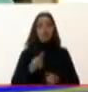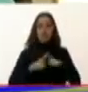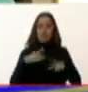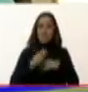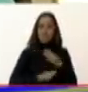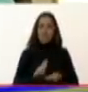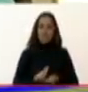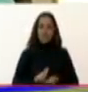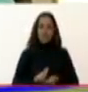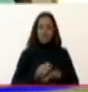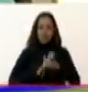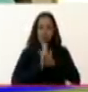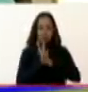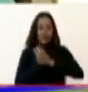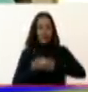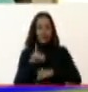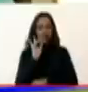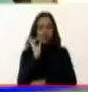Bolivia.